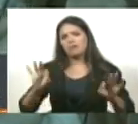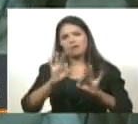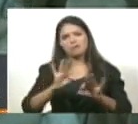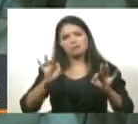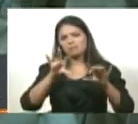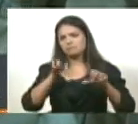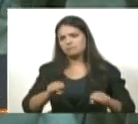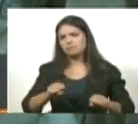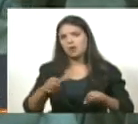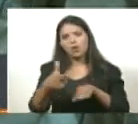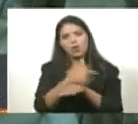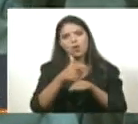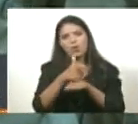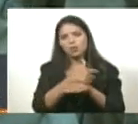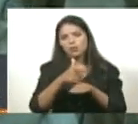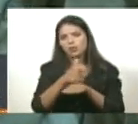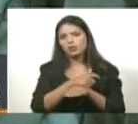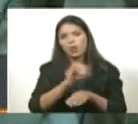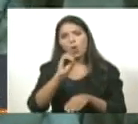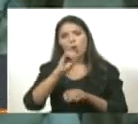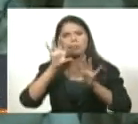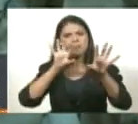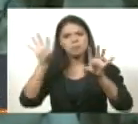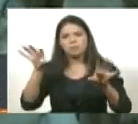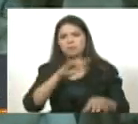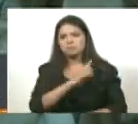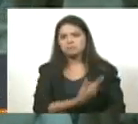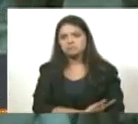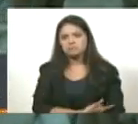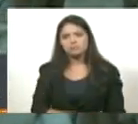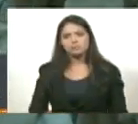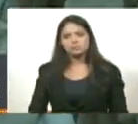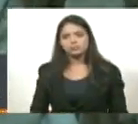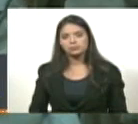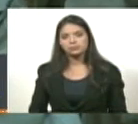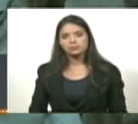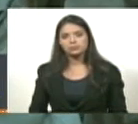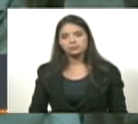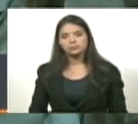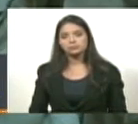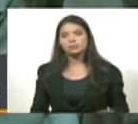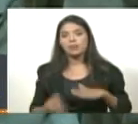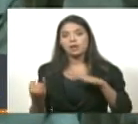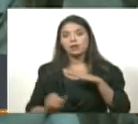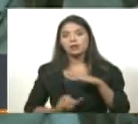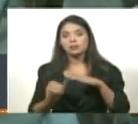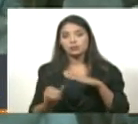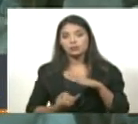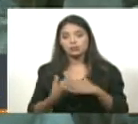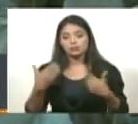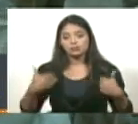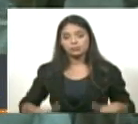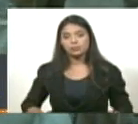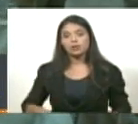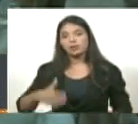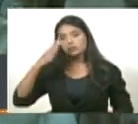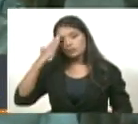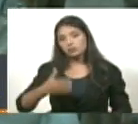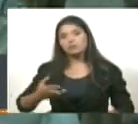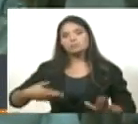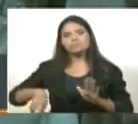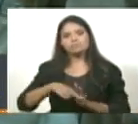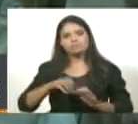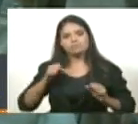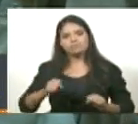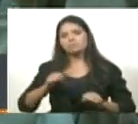ningún gobierno o potencia extranjera. En tal sentido, la institución castrense ratifica su